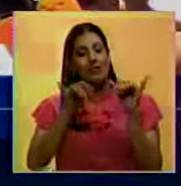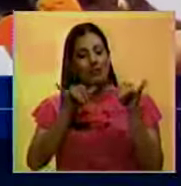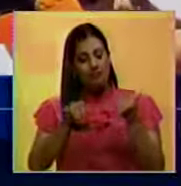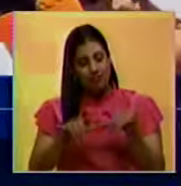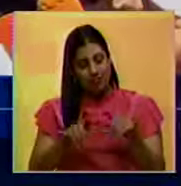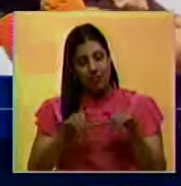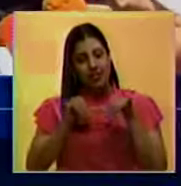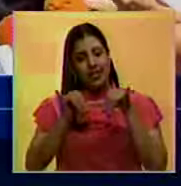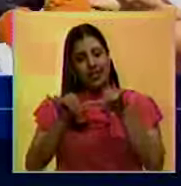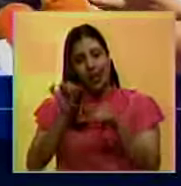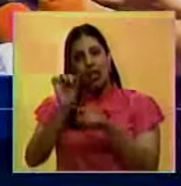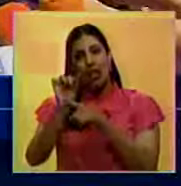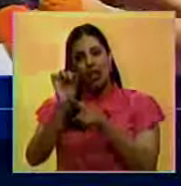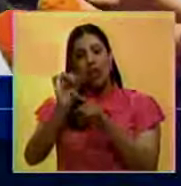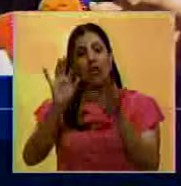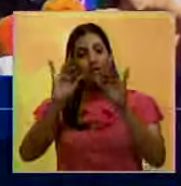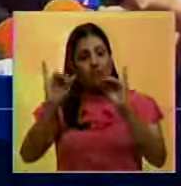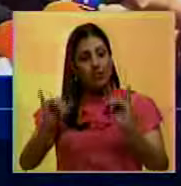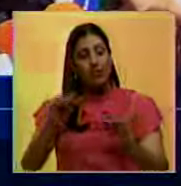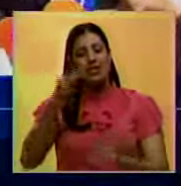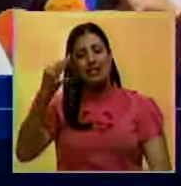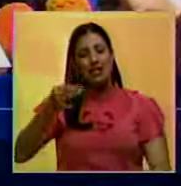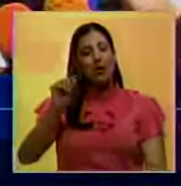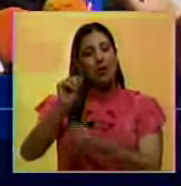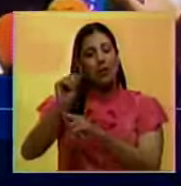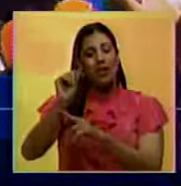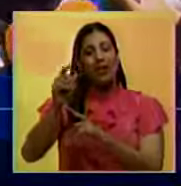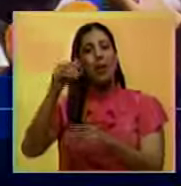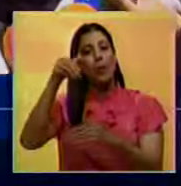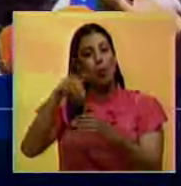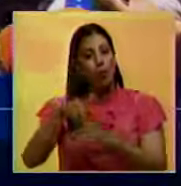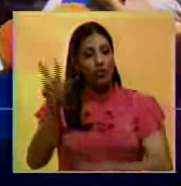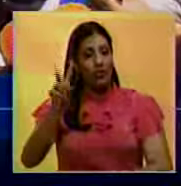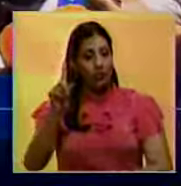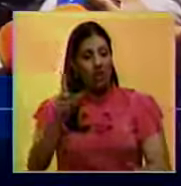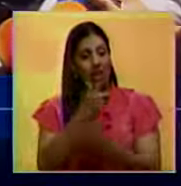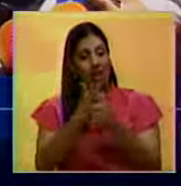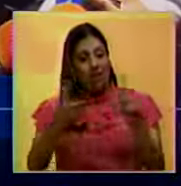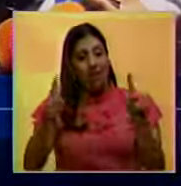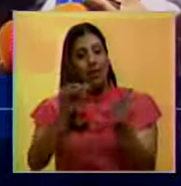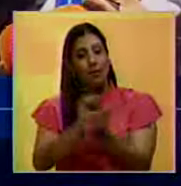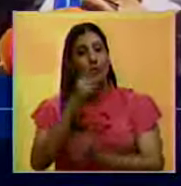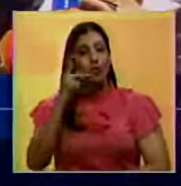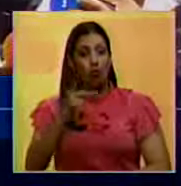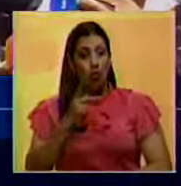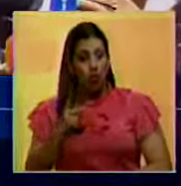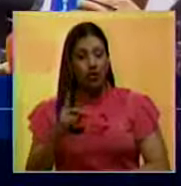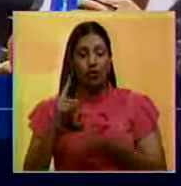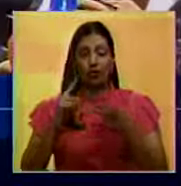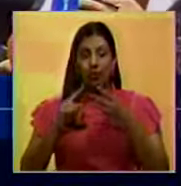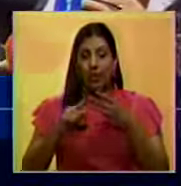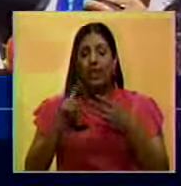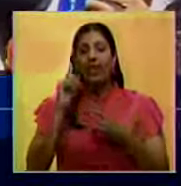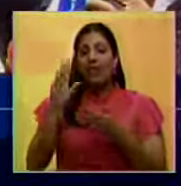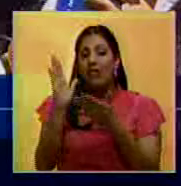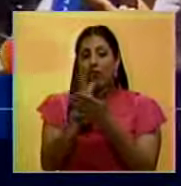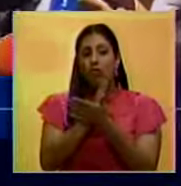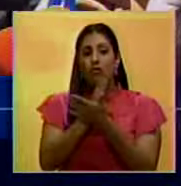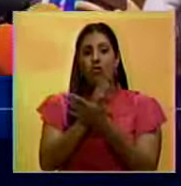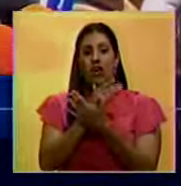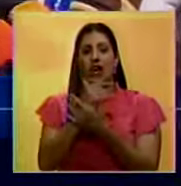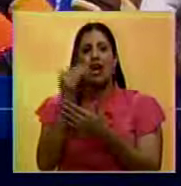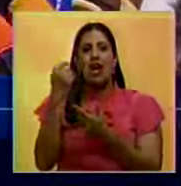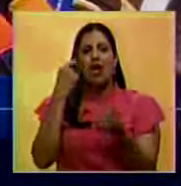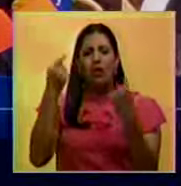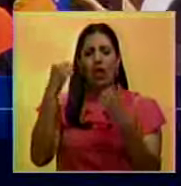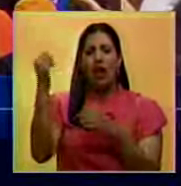mismos elementos que hemos dicho siempre. Elecciones en Venezuela, libertad para los presos políticos, que se elimine el absurdo del